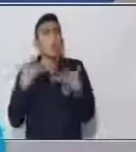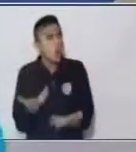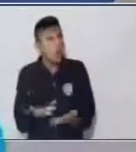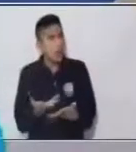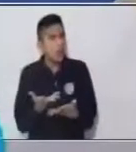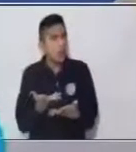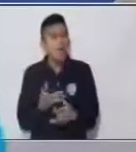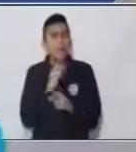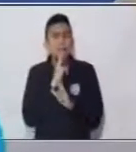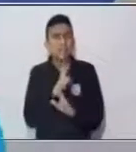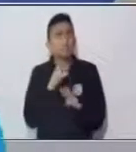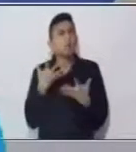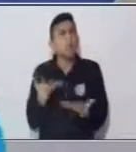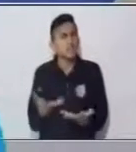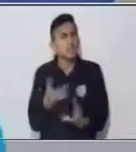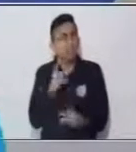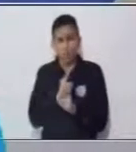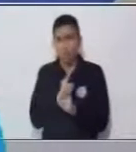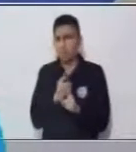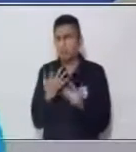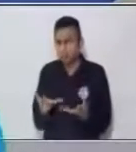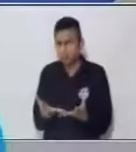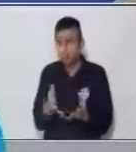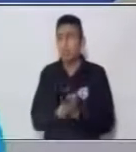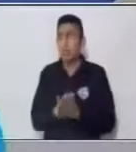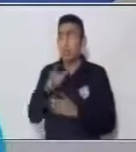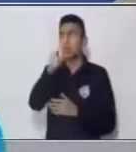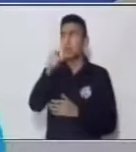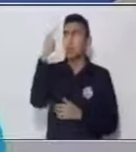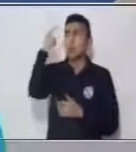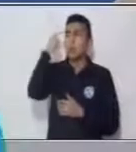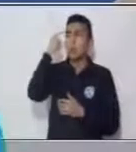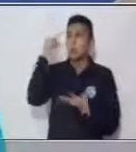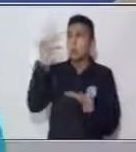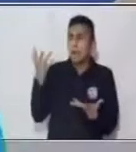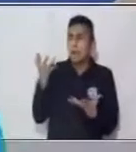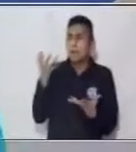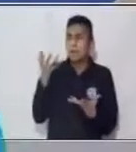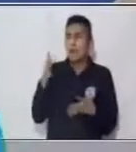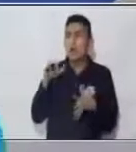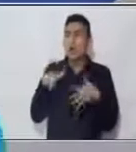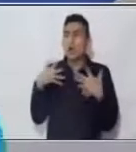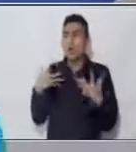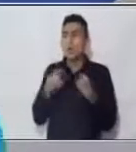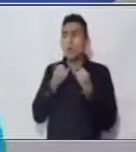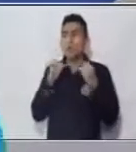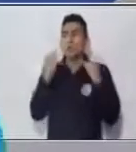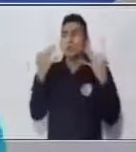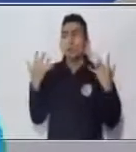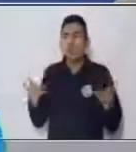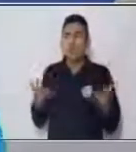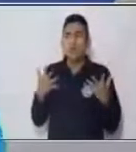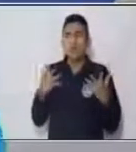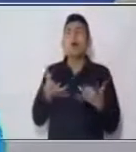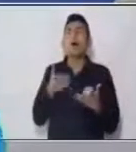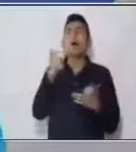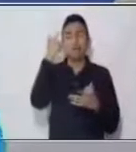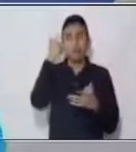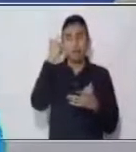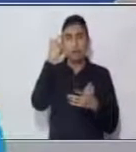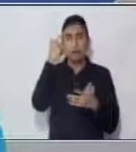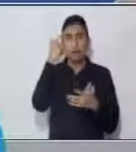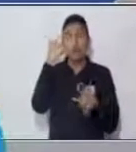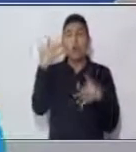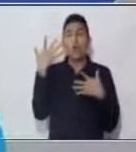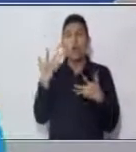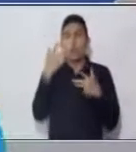qué resultado sería el correcto. Pensemos en un número que multiplicado por 7 mide 63. 3, ¿cuál